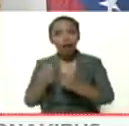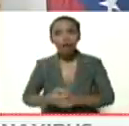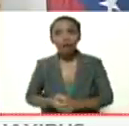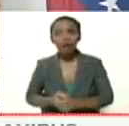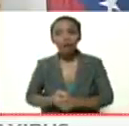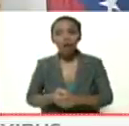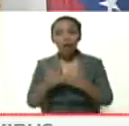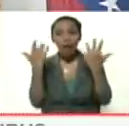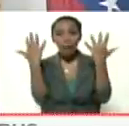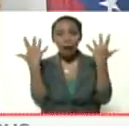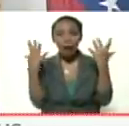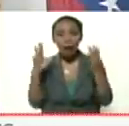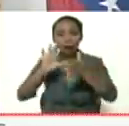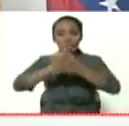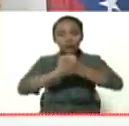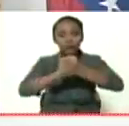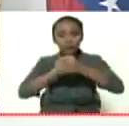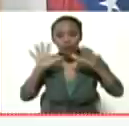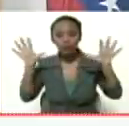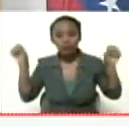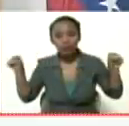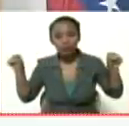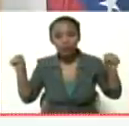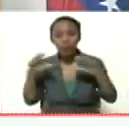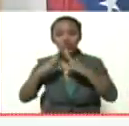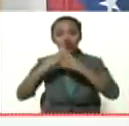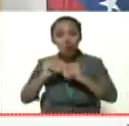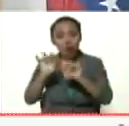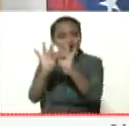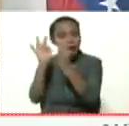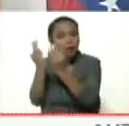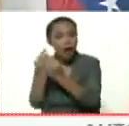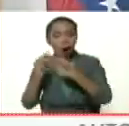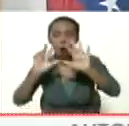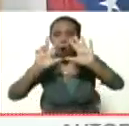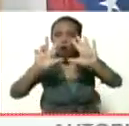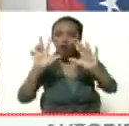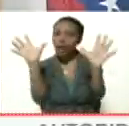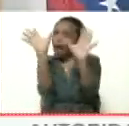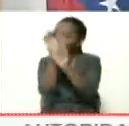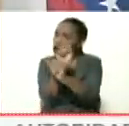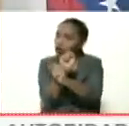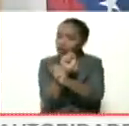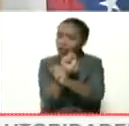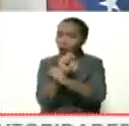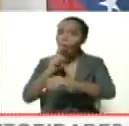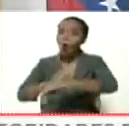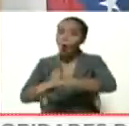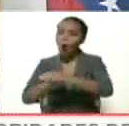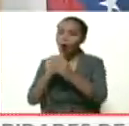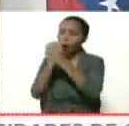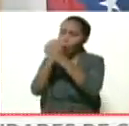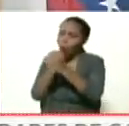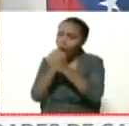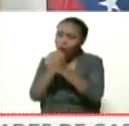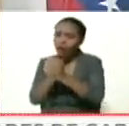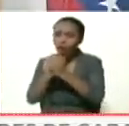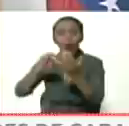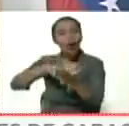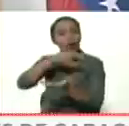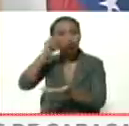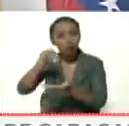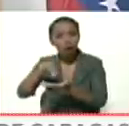tomados de las manos, todas nuestras familias, 8 de la noche. Hora de oración nacional,